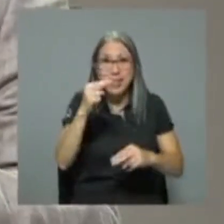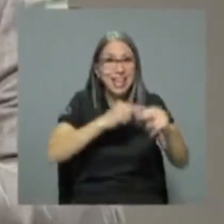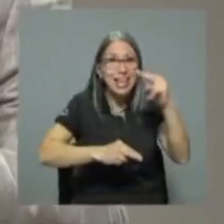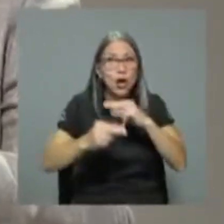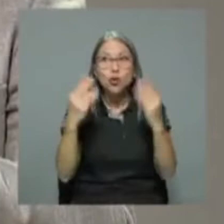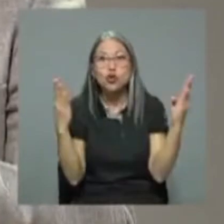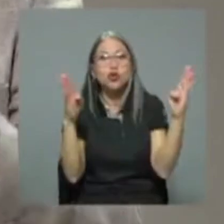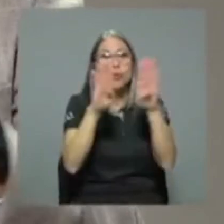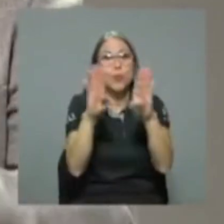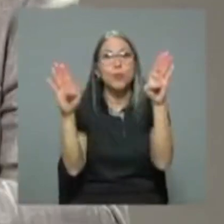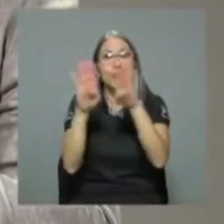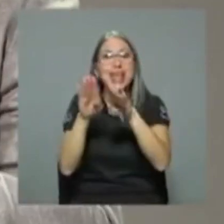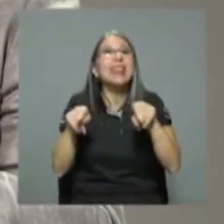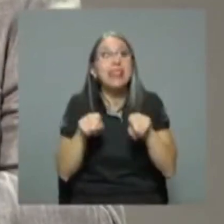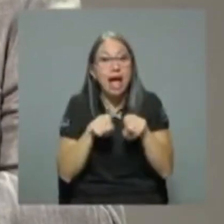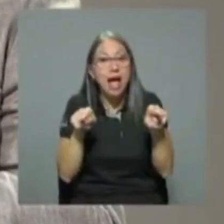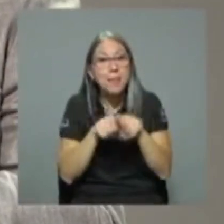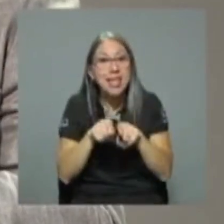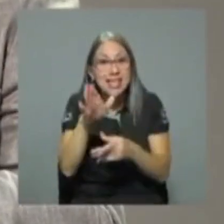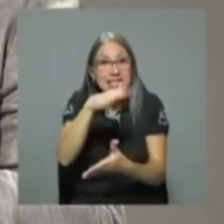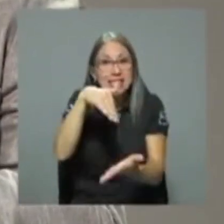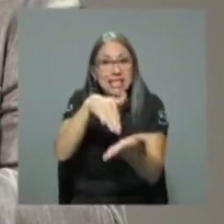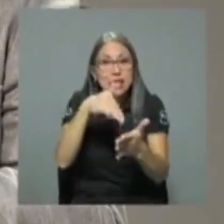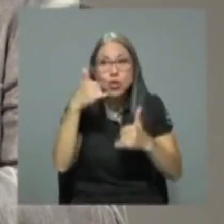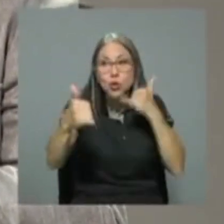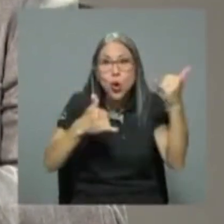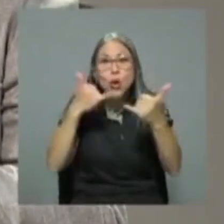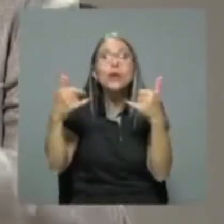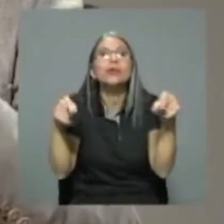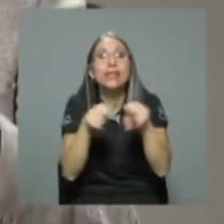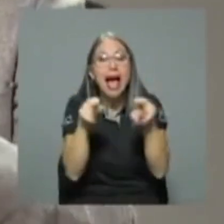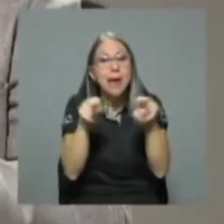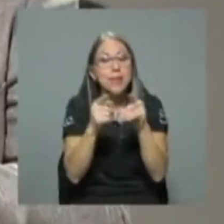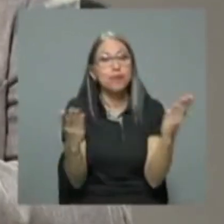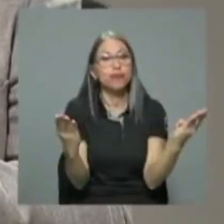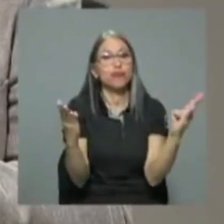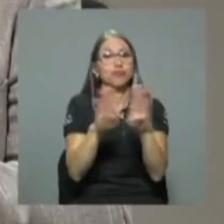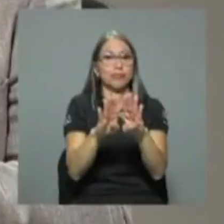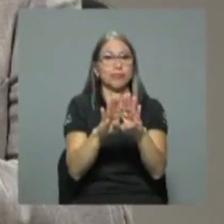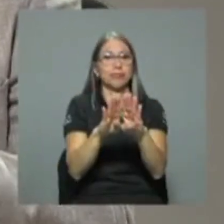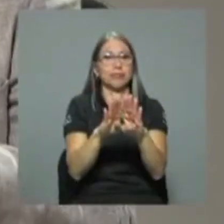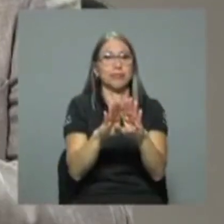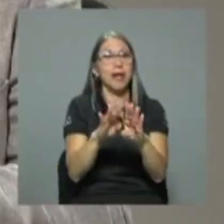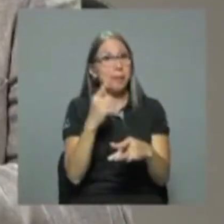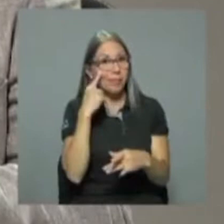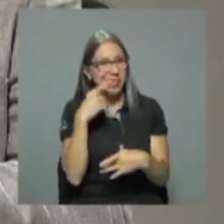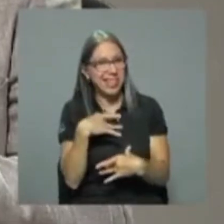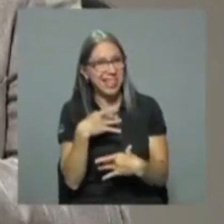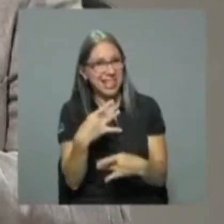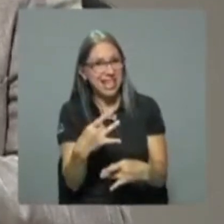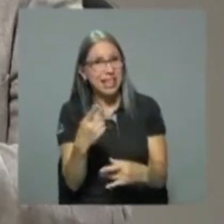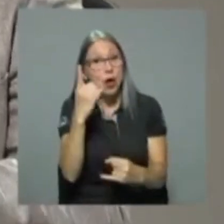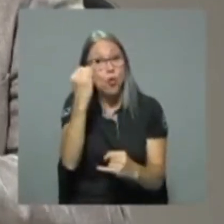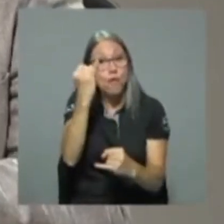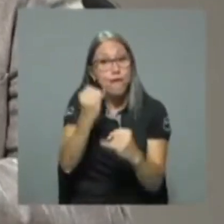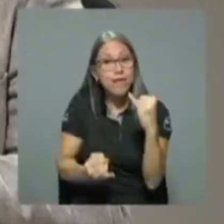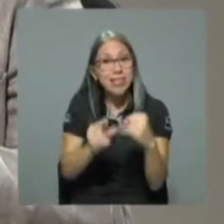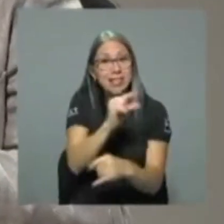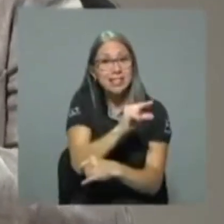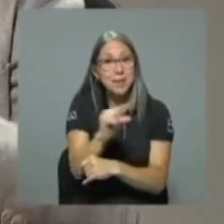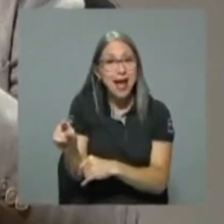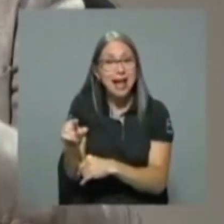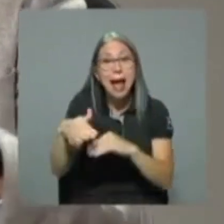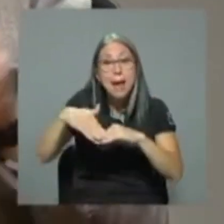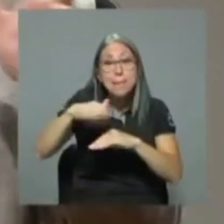centers del país, y esto es una anécdota muy interesante. En un fin de semana mandamos a más de 1,000